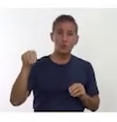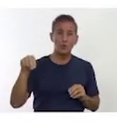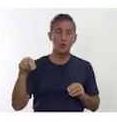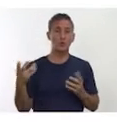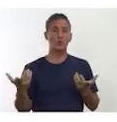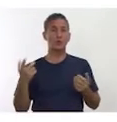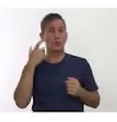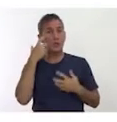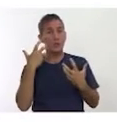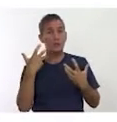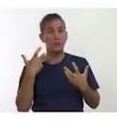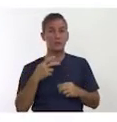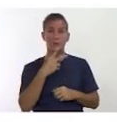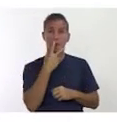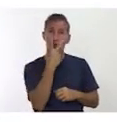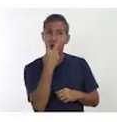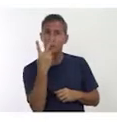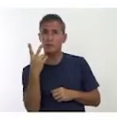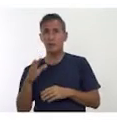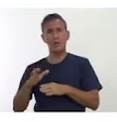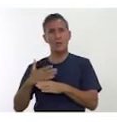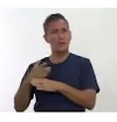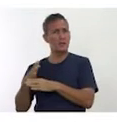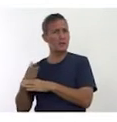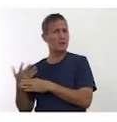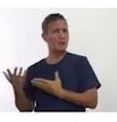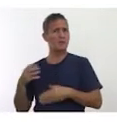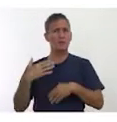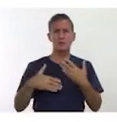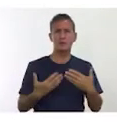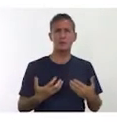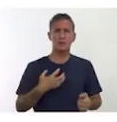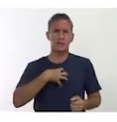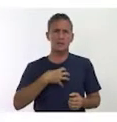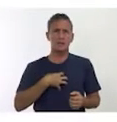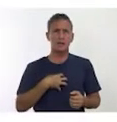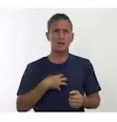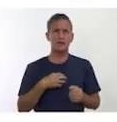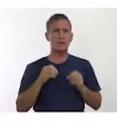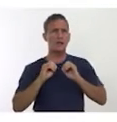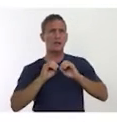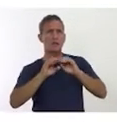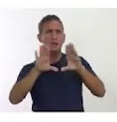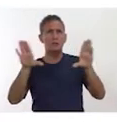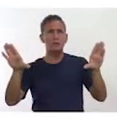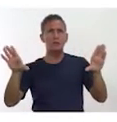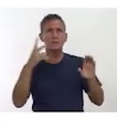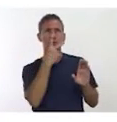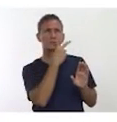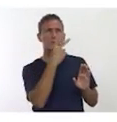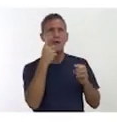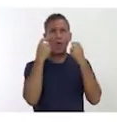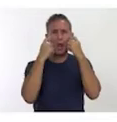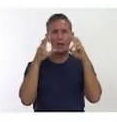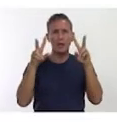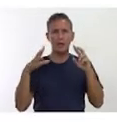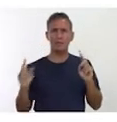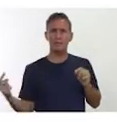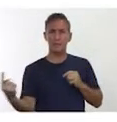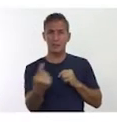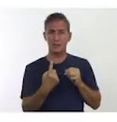importante que tenemos que verla en diversas situaciones que tenemos en la naturaleza, en la